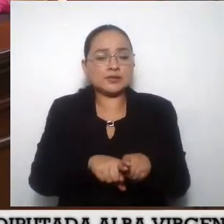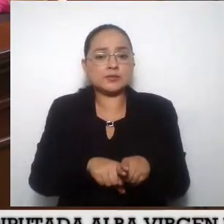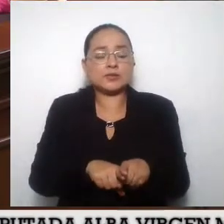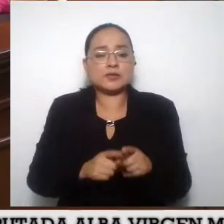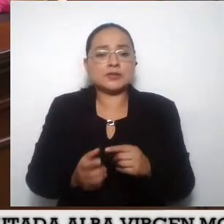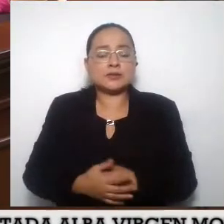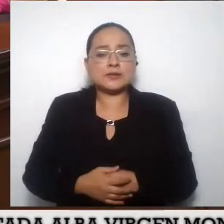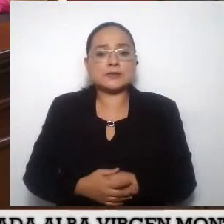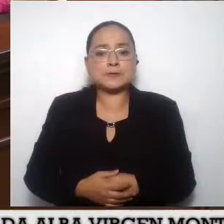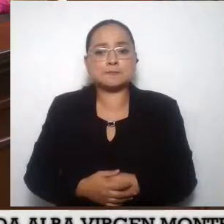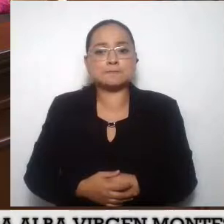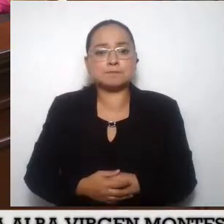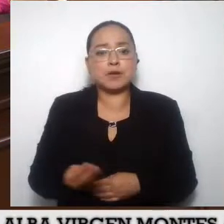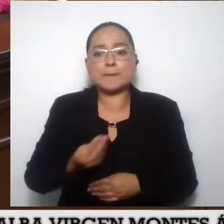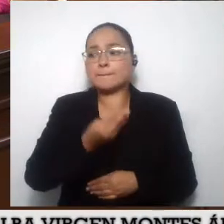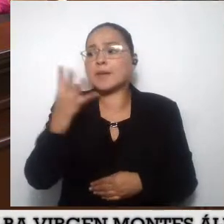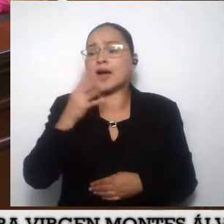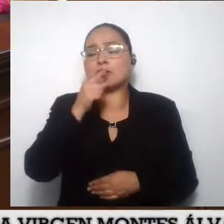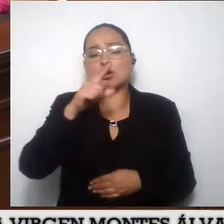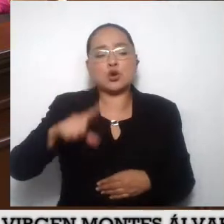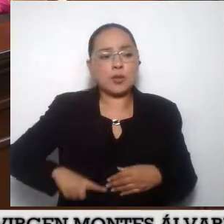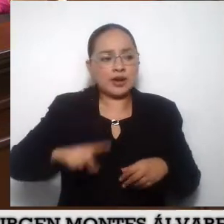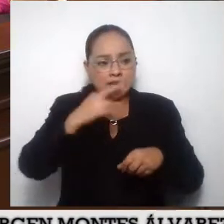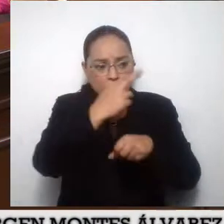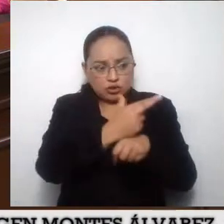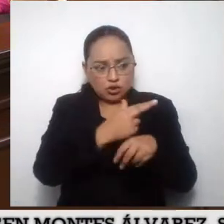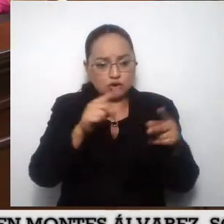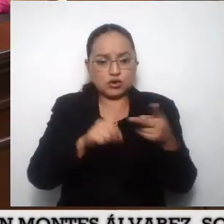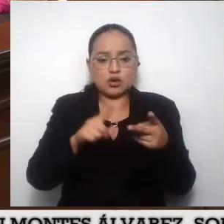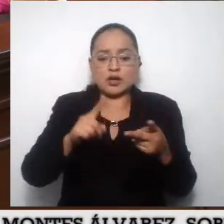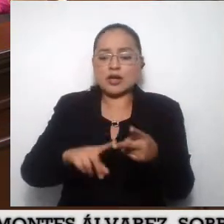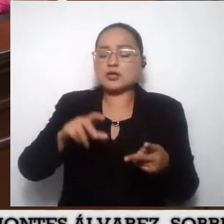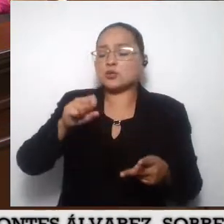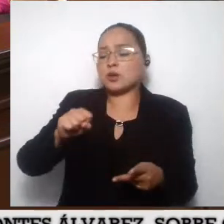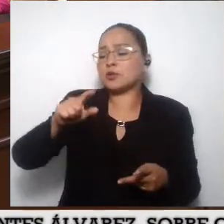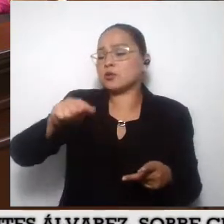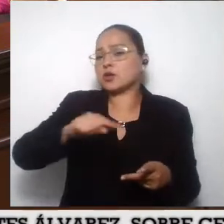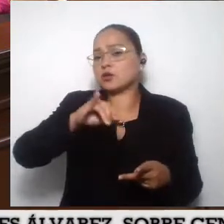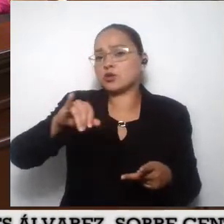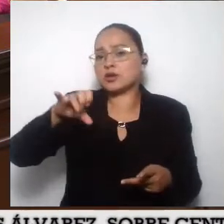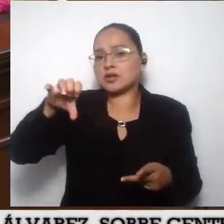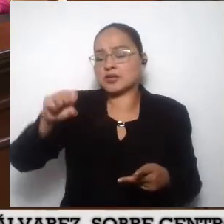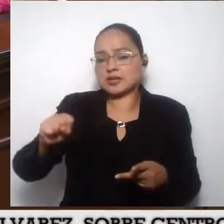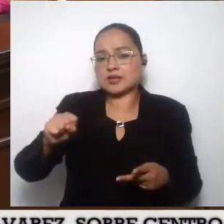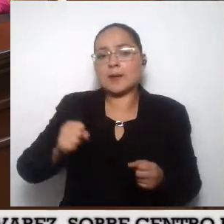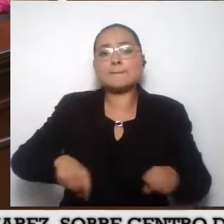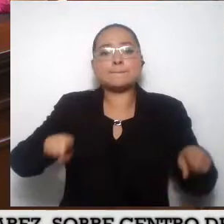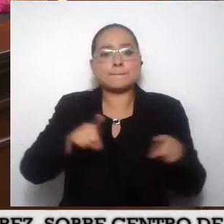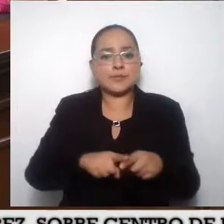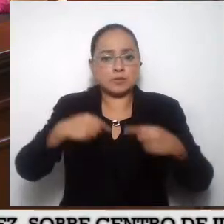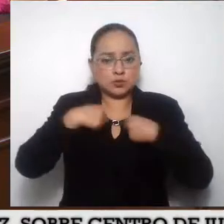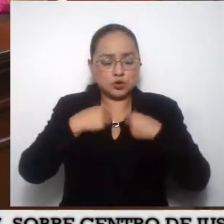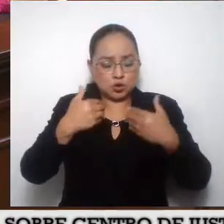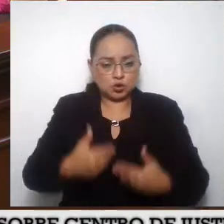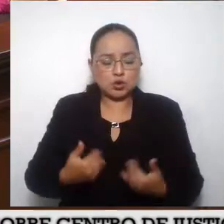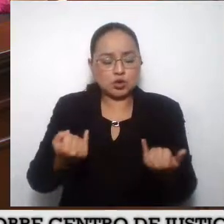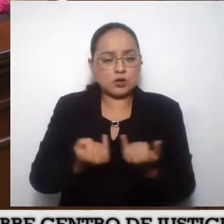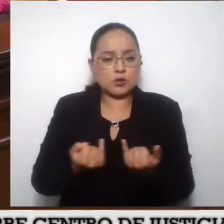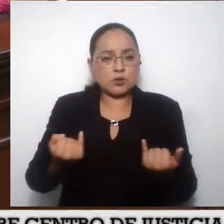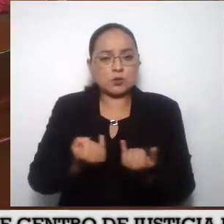también a los otros poderes, que es el Poder Judicial y el Poder Ejecutivo. Y su servidora tiene a bien presentar